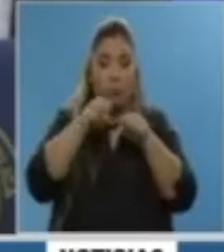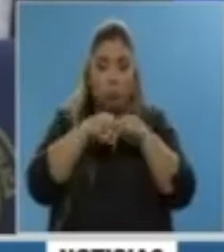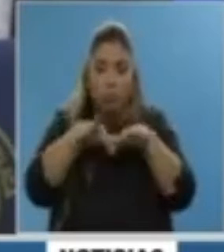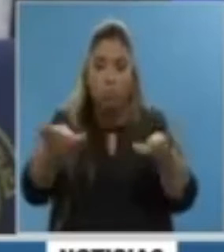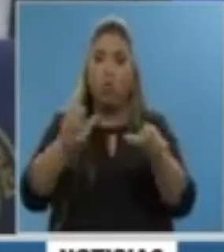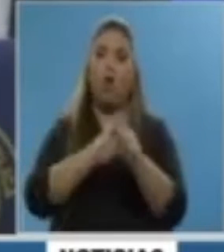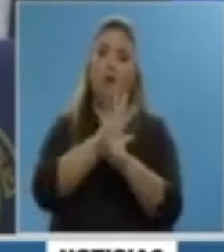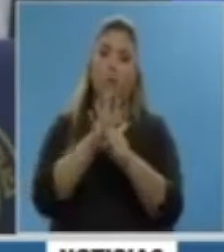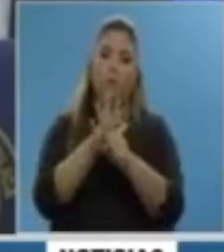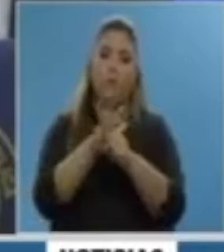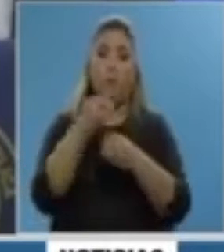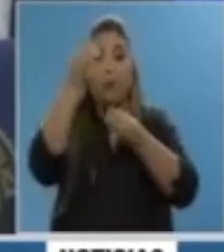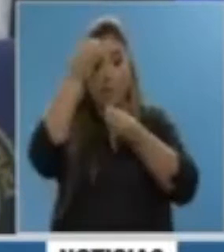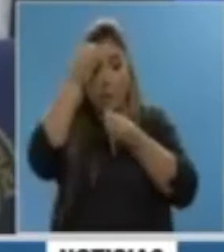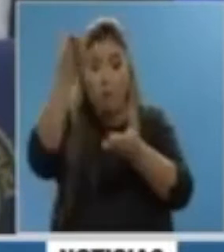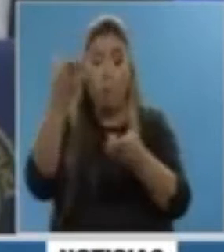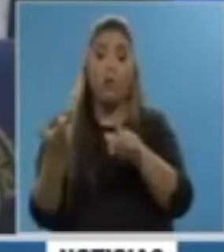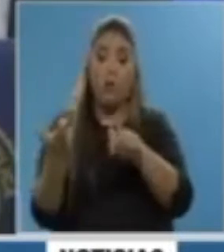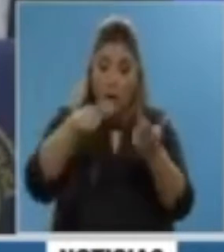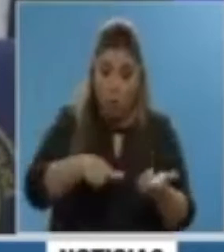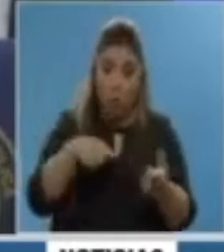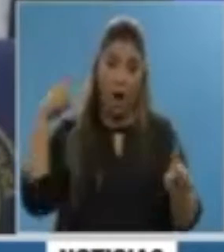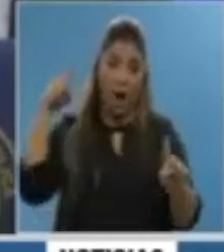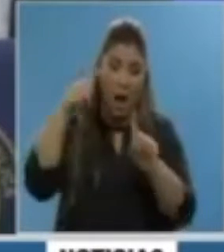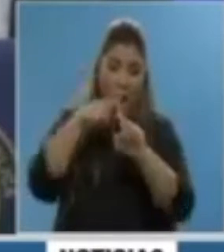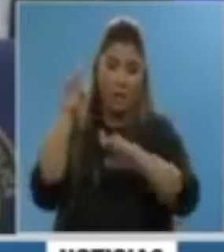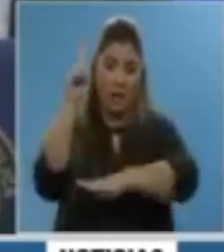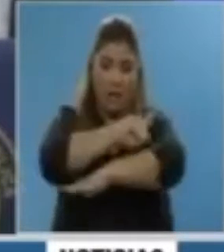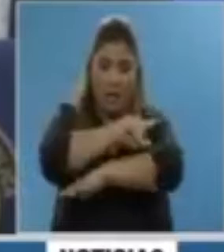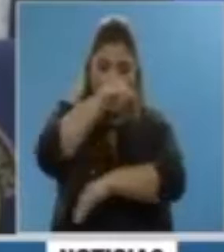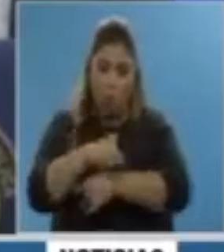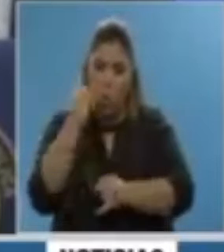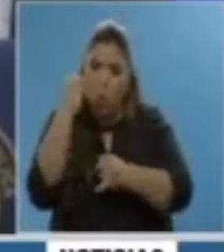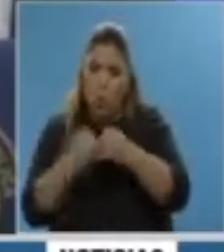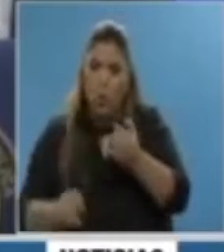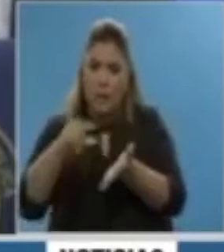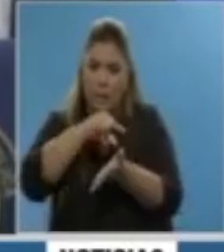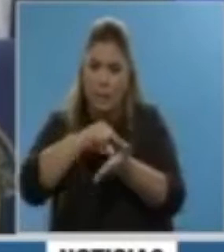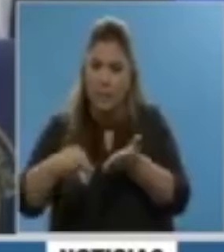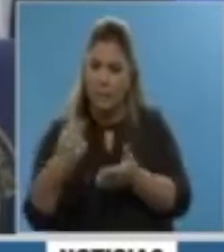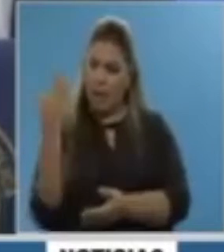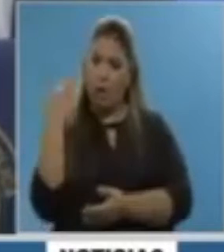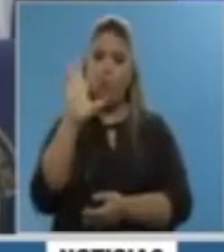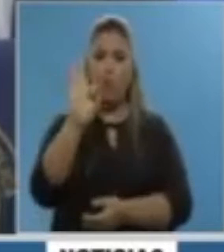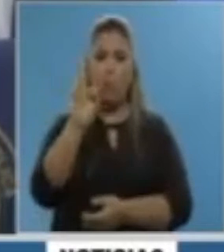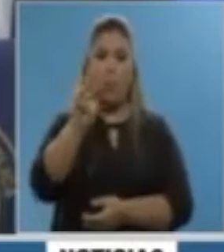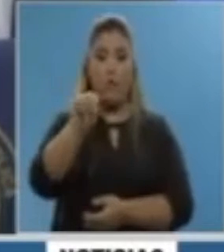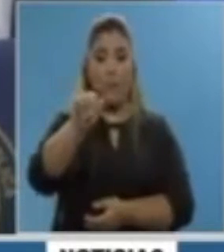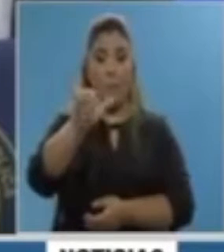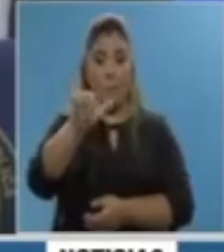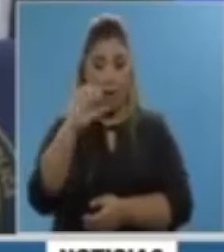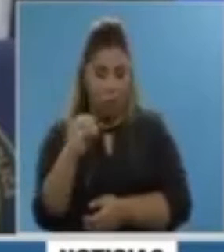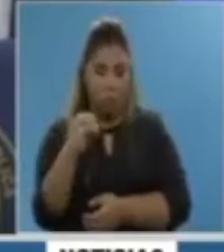La información se encuentra actualizada hasta el fin de la última semana epidemiológica, es decir, hasta el 9 de mayo. Y como